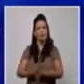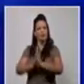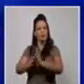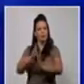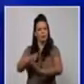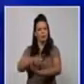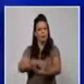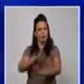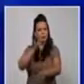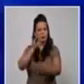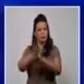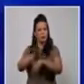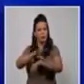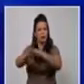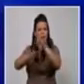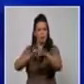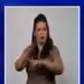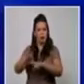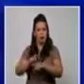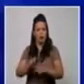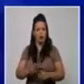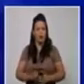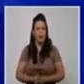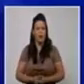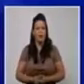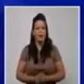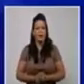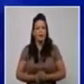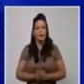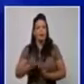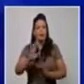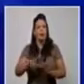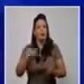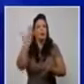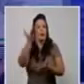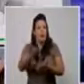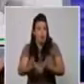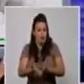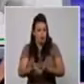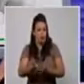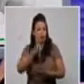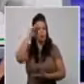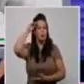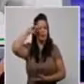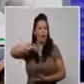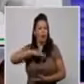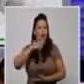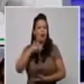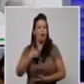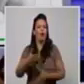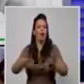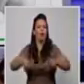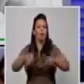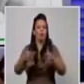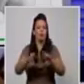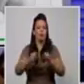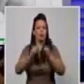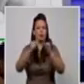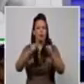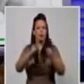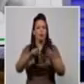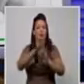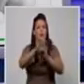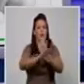antes de comenzar nuestro intercambio, doctor, le propongo conocer cómo se refuerzan las medidas también de control